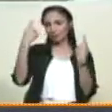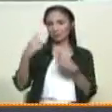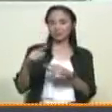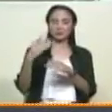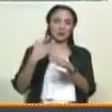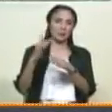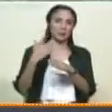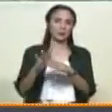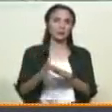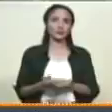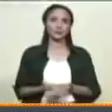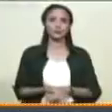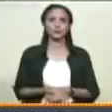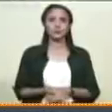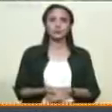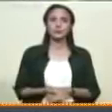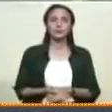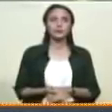Ni coquito nos hacían.